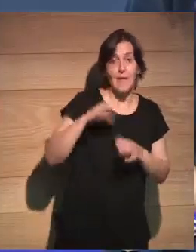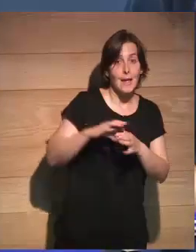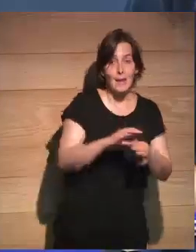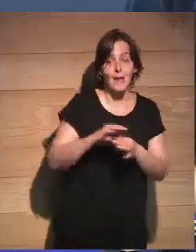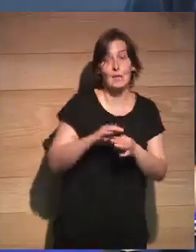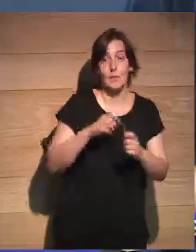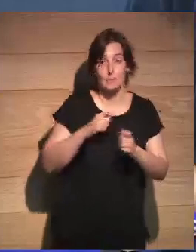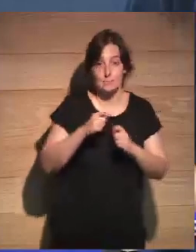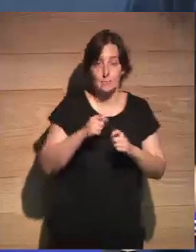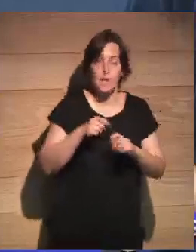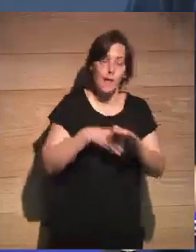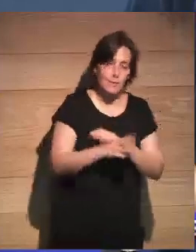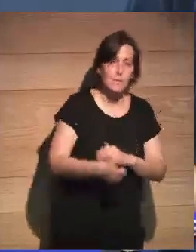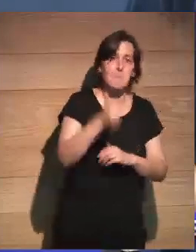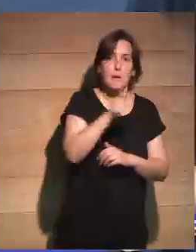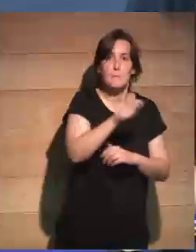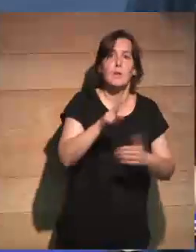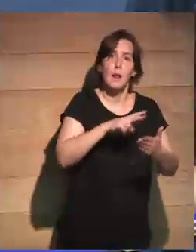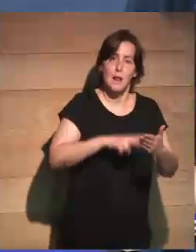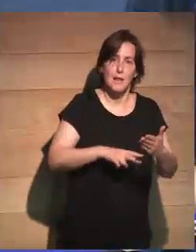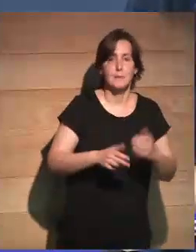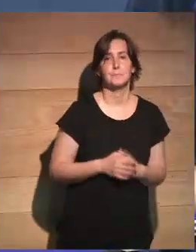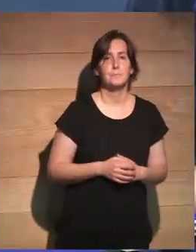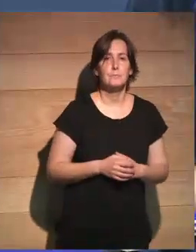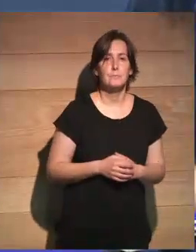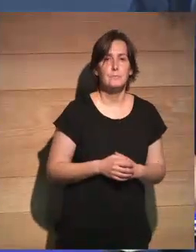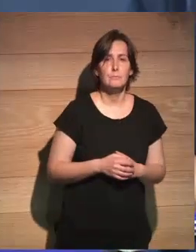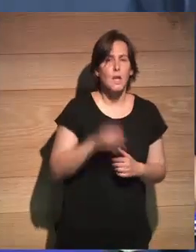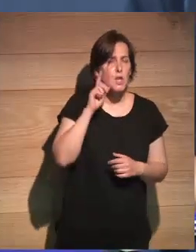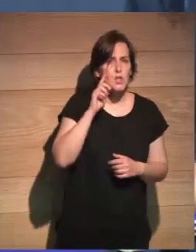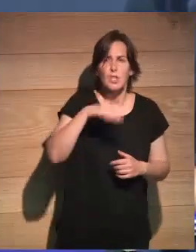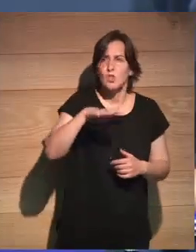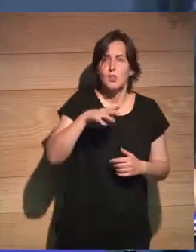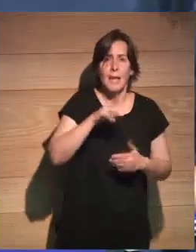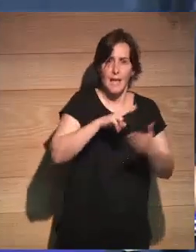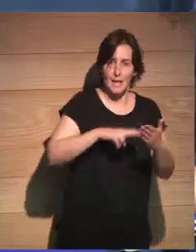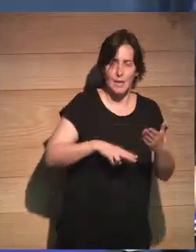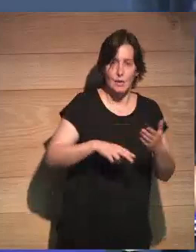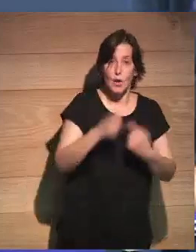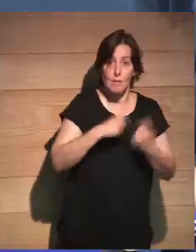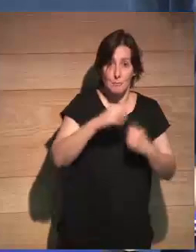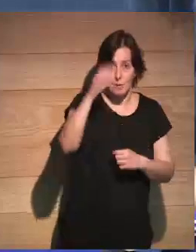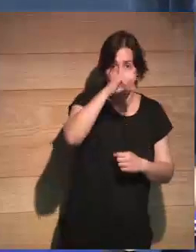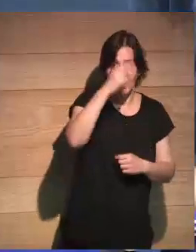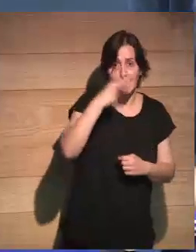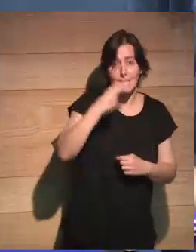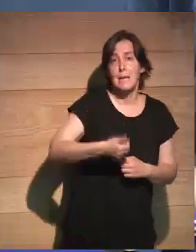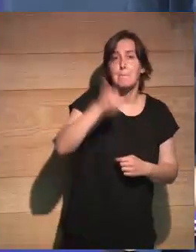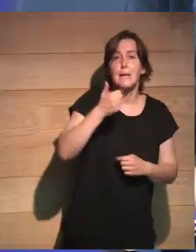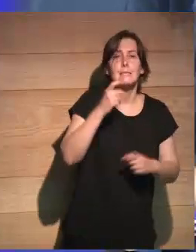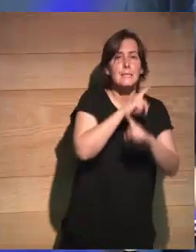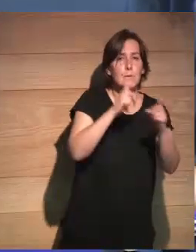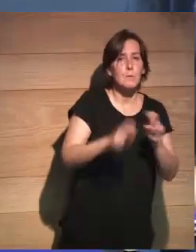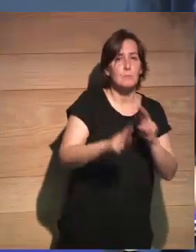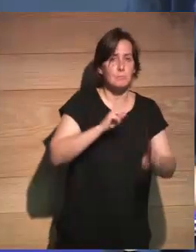más accesible será para el lector. He leído en algún lugar que la información de ciencia interesa más a lectores cuando responde a las